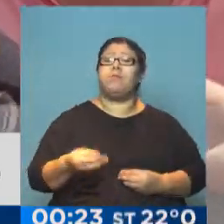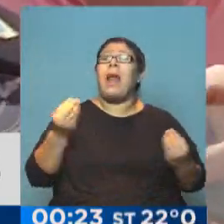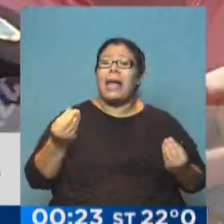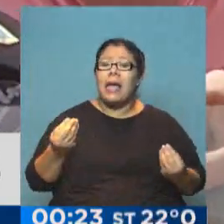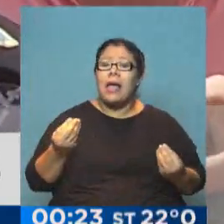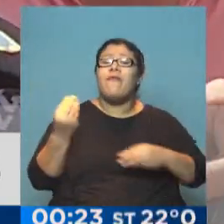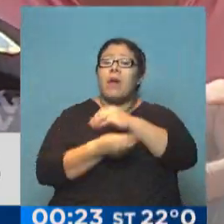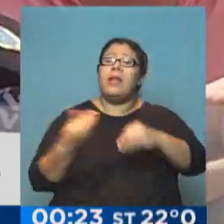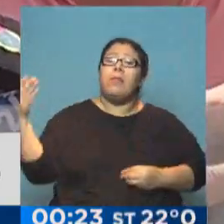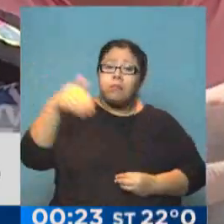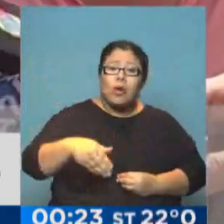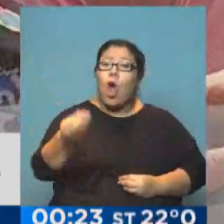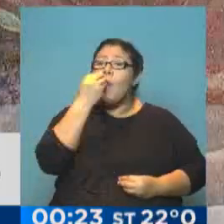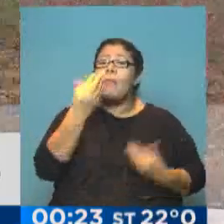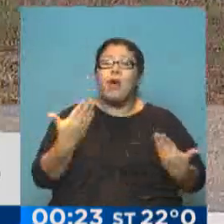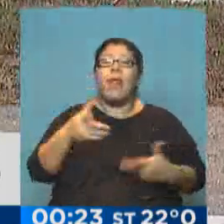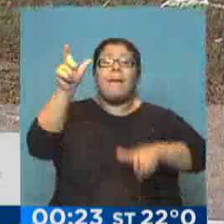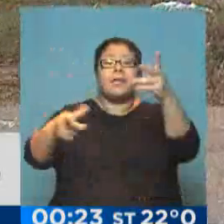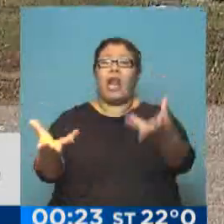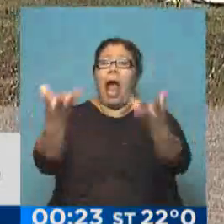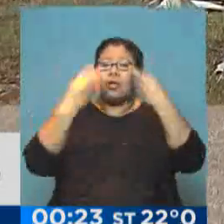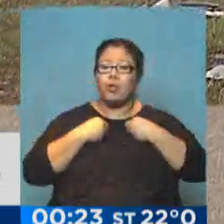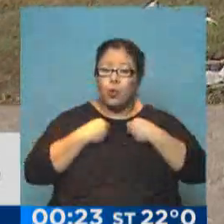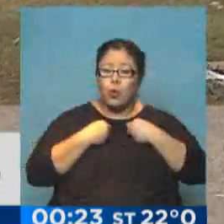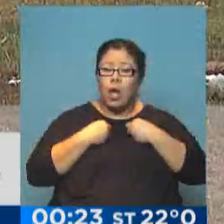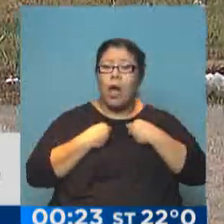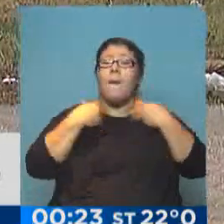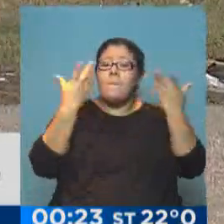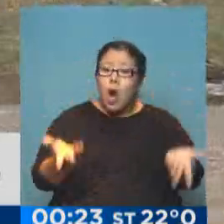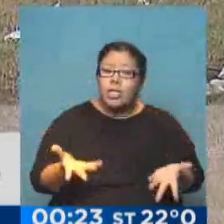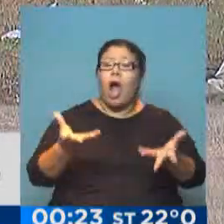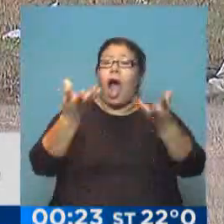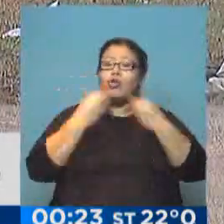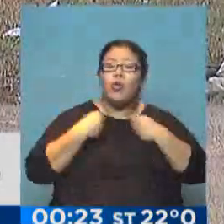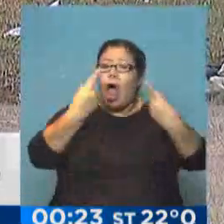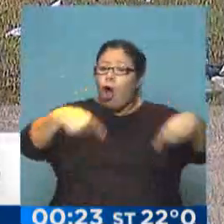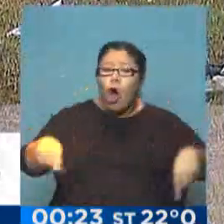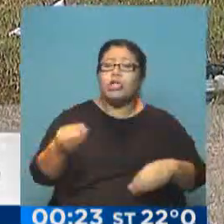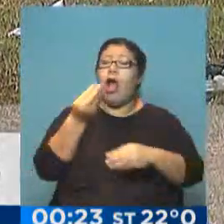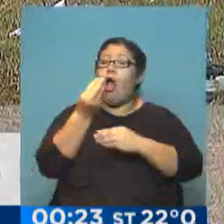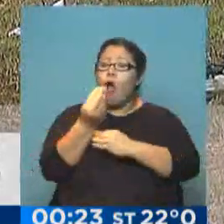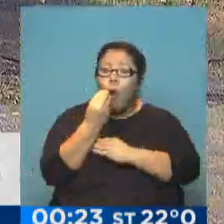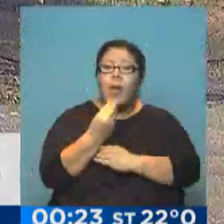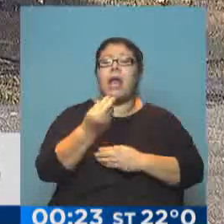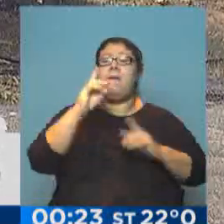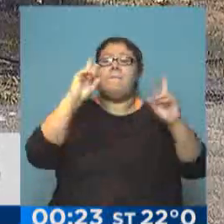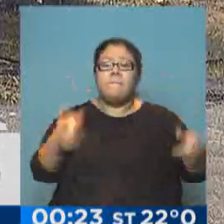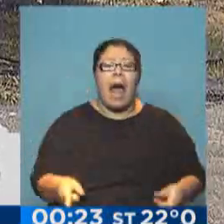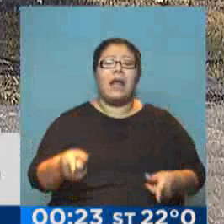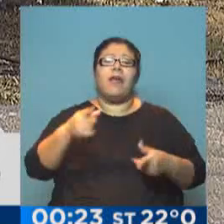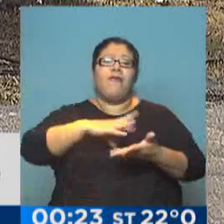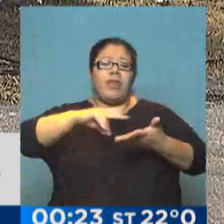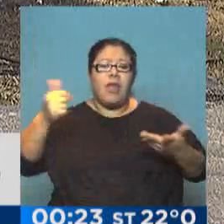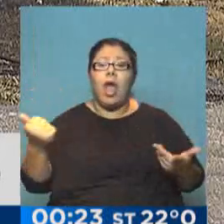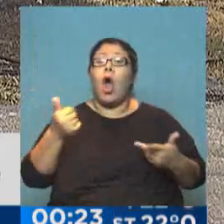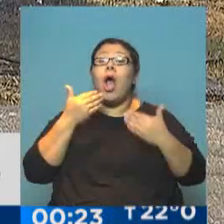Porque mi familia acá puede comer gracias a la solidaridad de la gente. Porque la gente se solidariza, te deja un kilo de pan, ¿me entendés? Un paquete de fideos y gracias